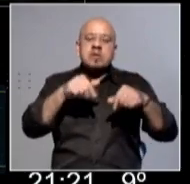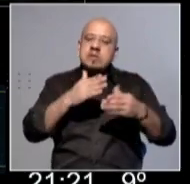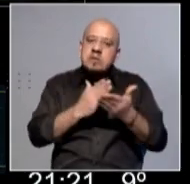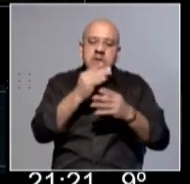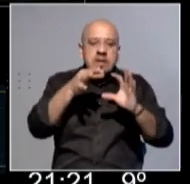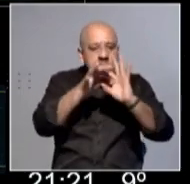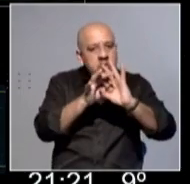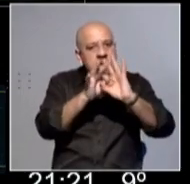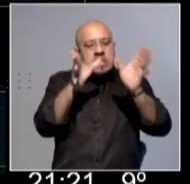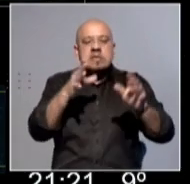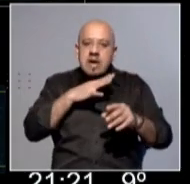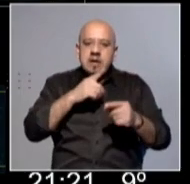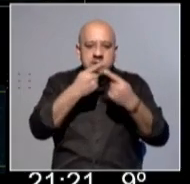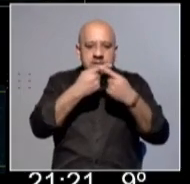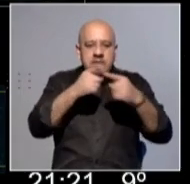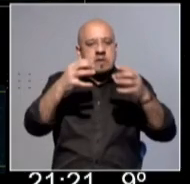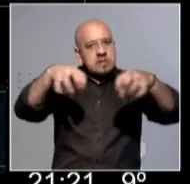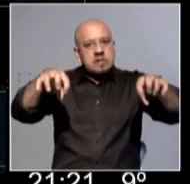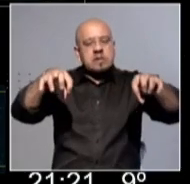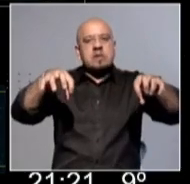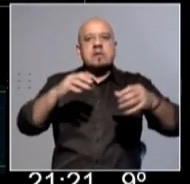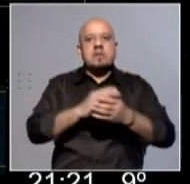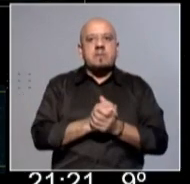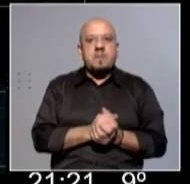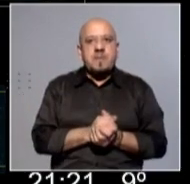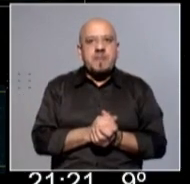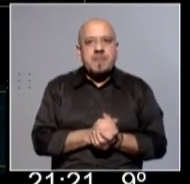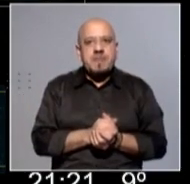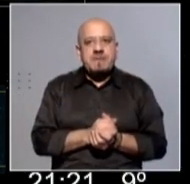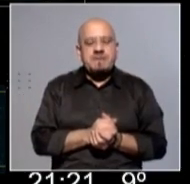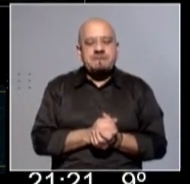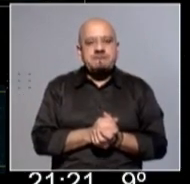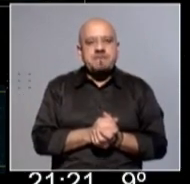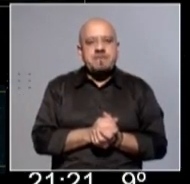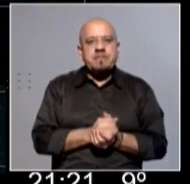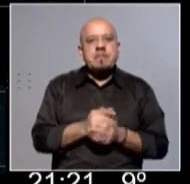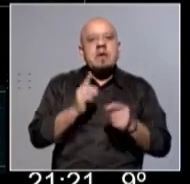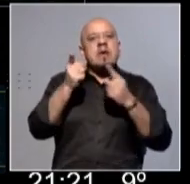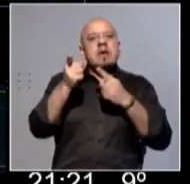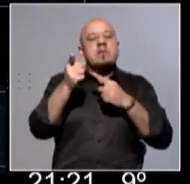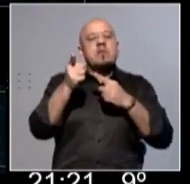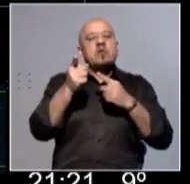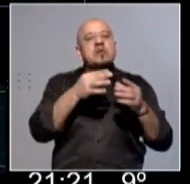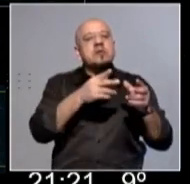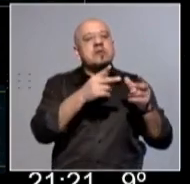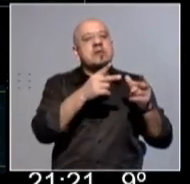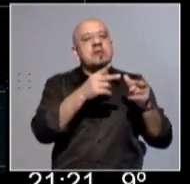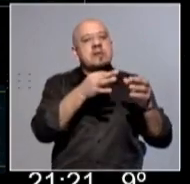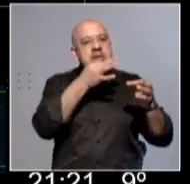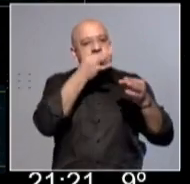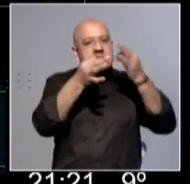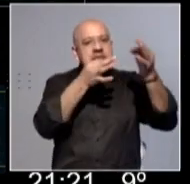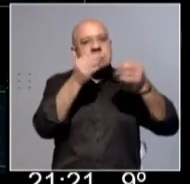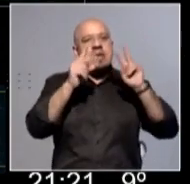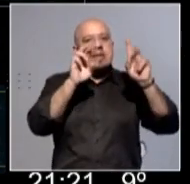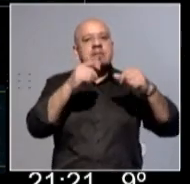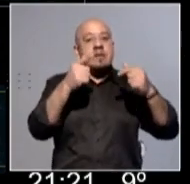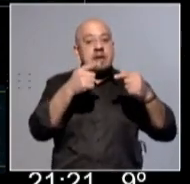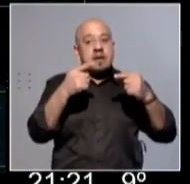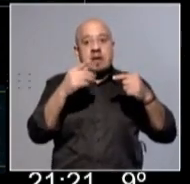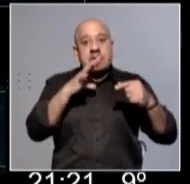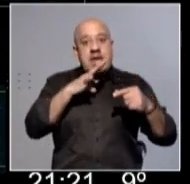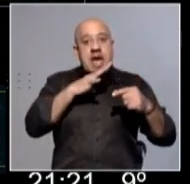antagonismo, incluso para poder resolverlo. De alguna manera vos estás hablando de la oposición de los contrarios, es decir, para la evolución, para